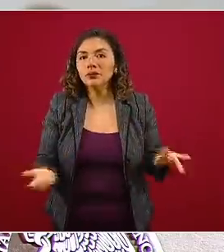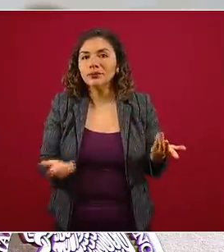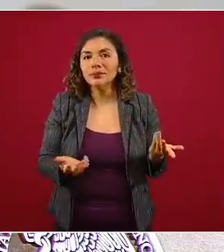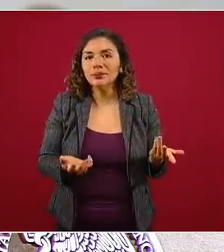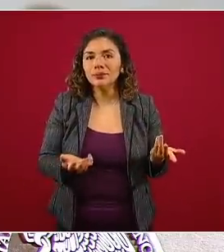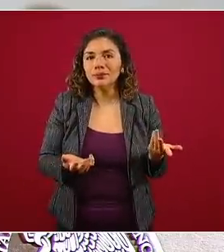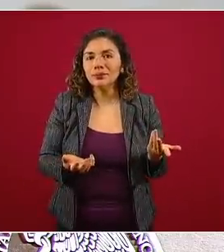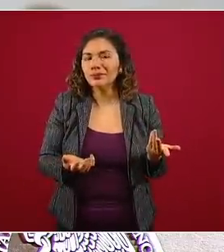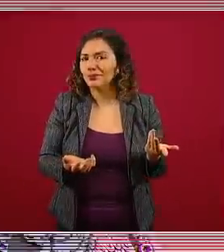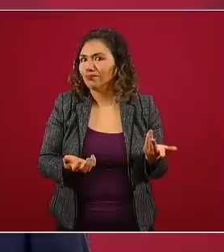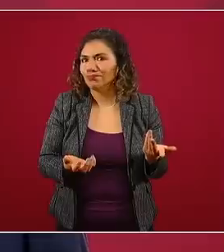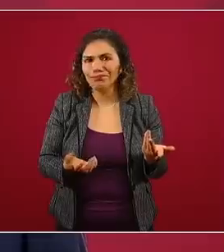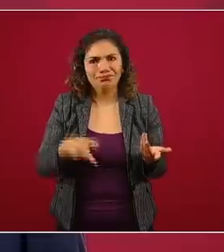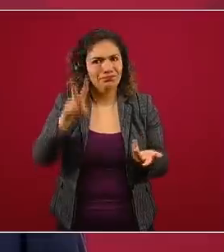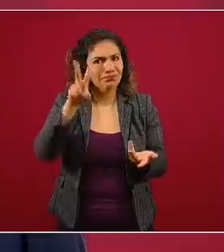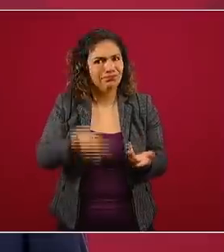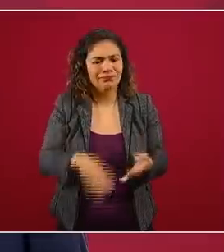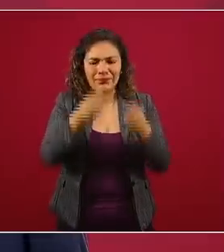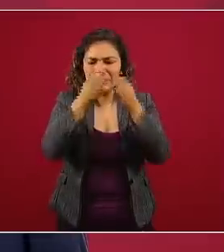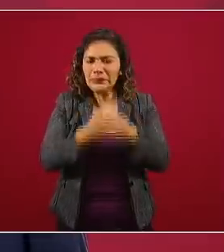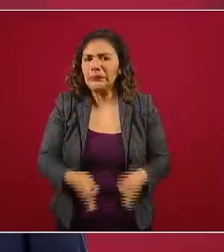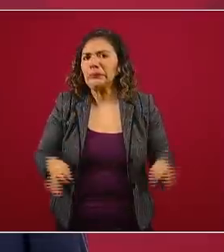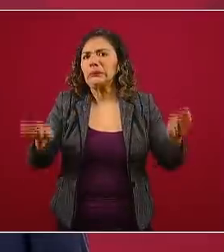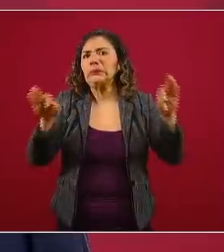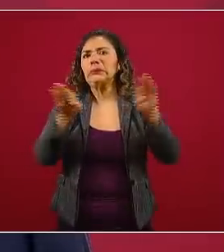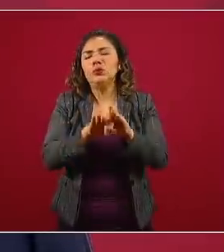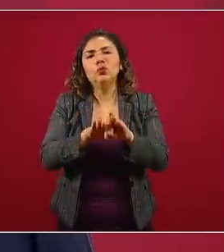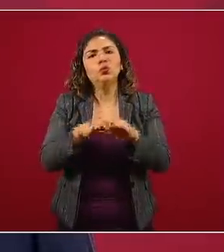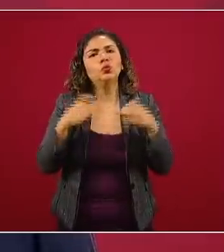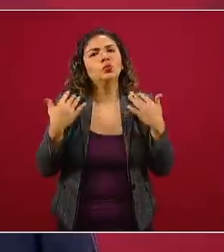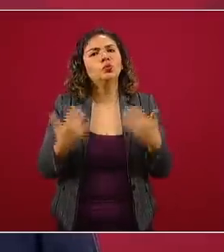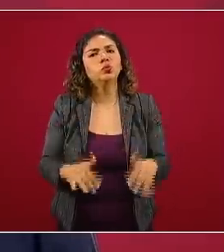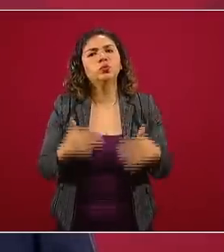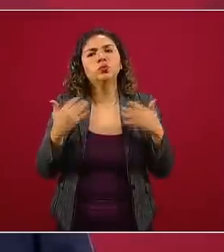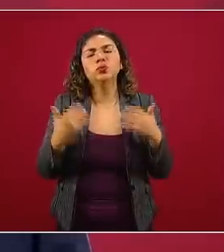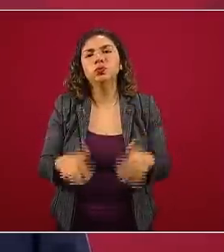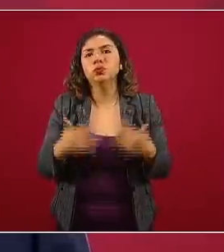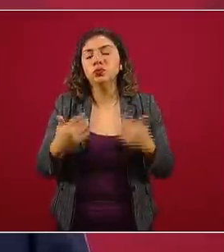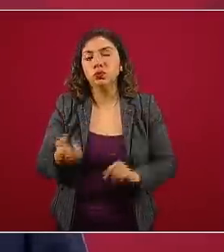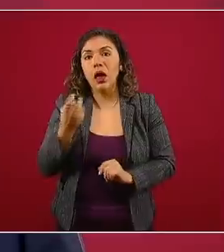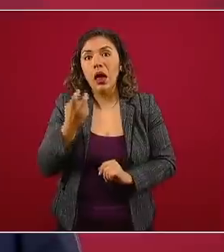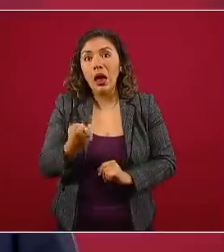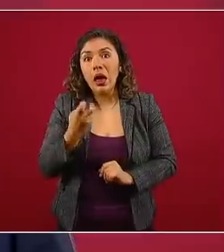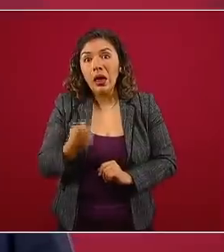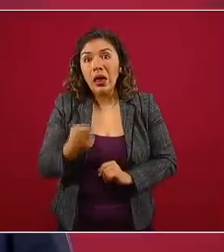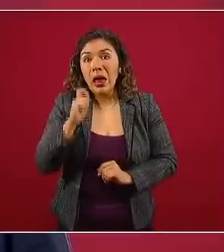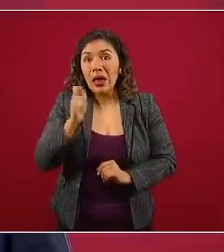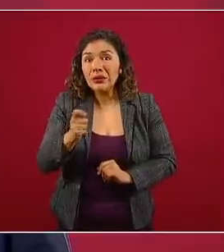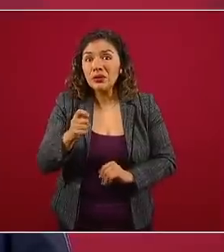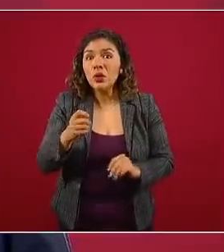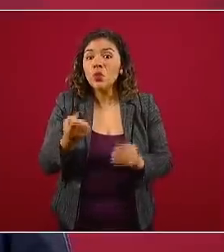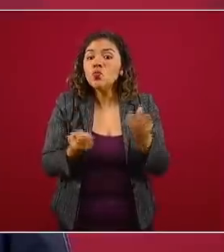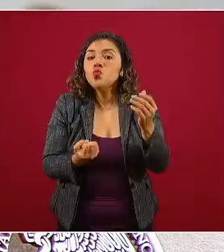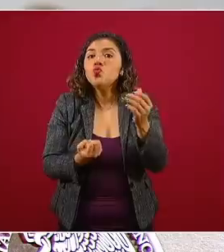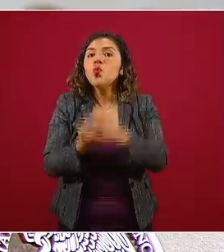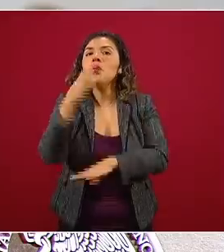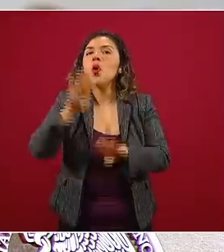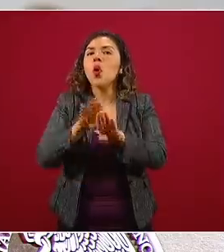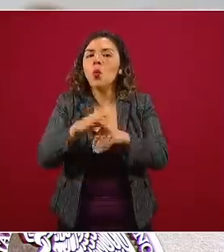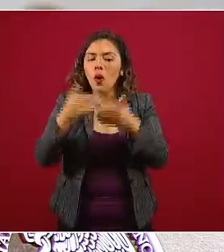es importantísimo les diría un parteaguas